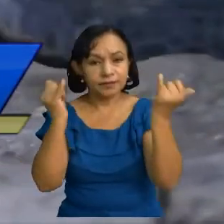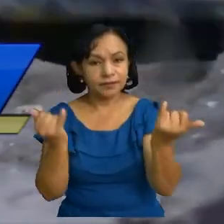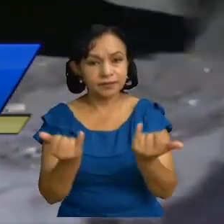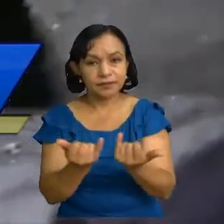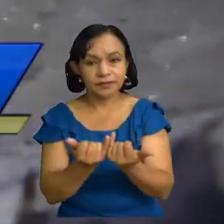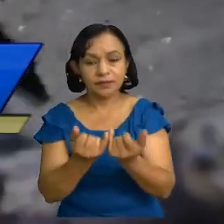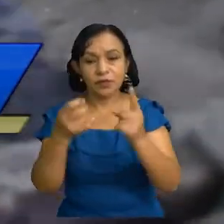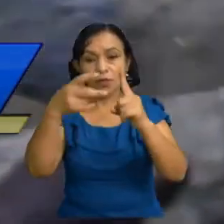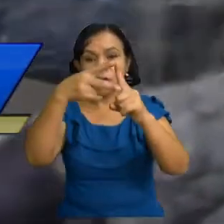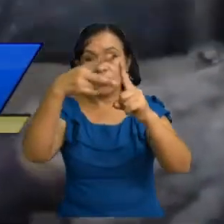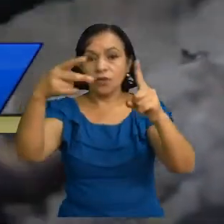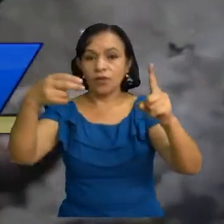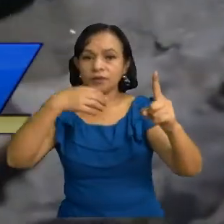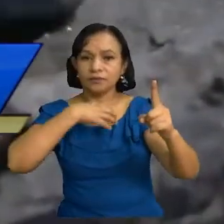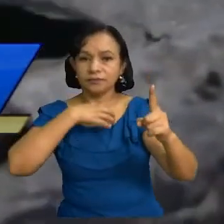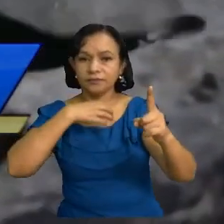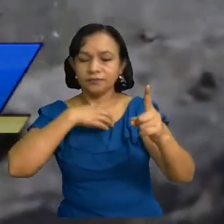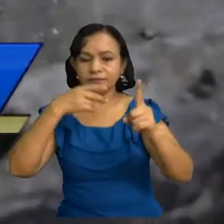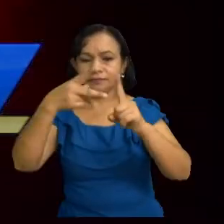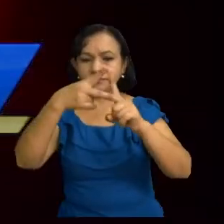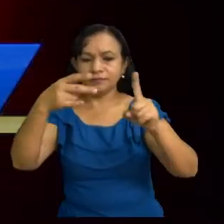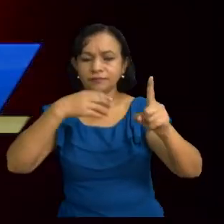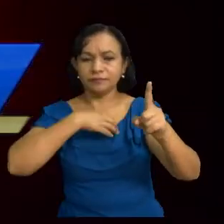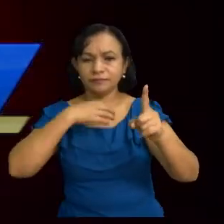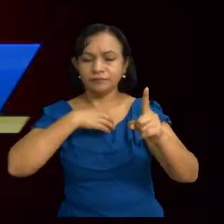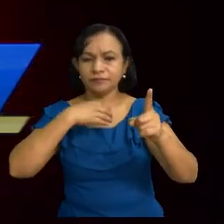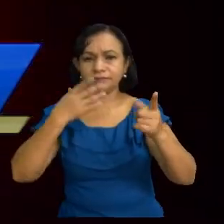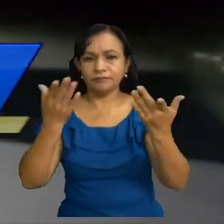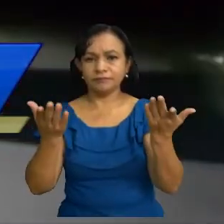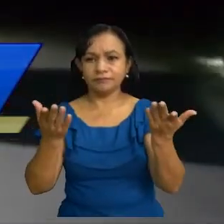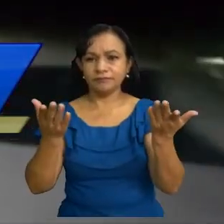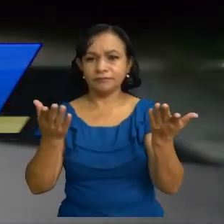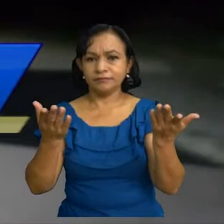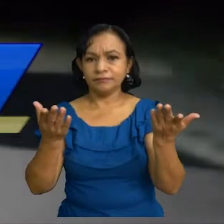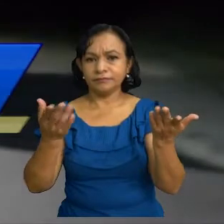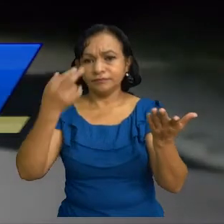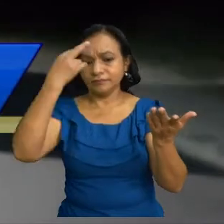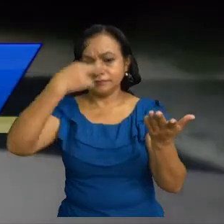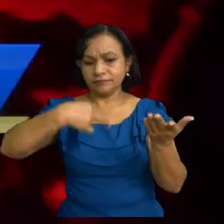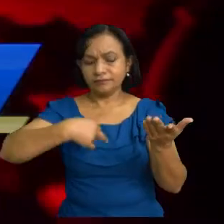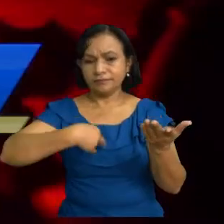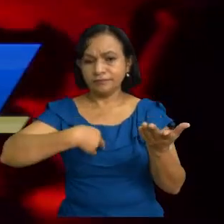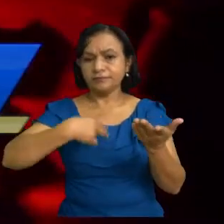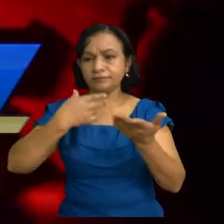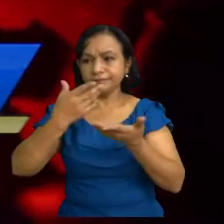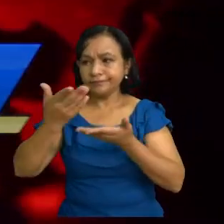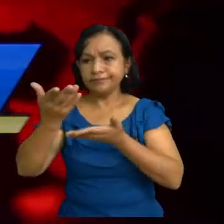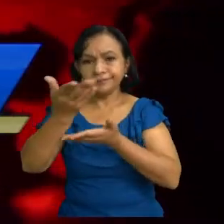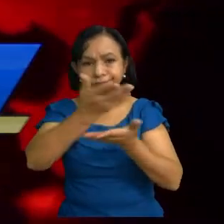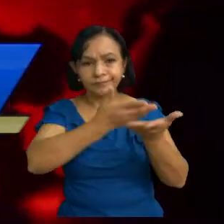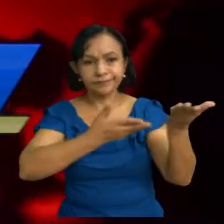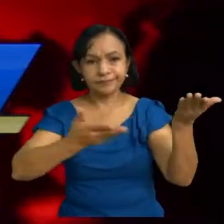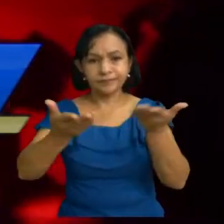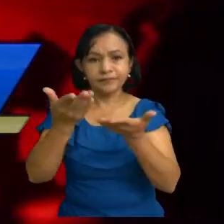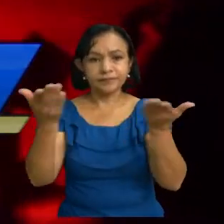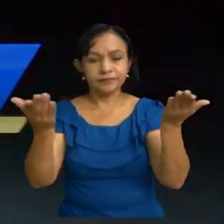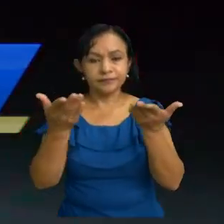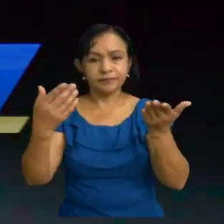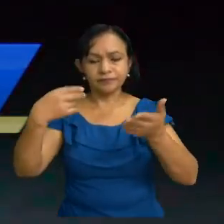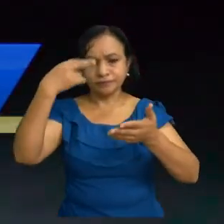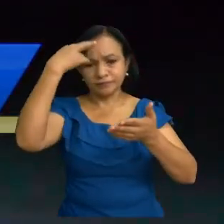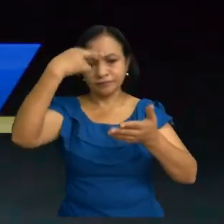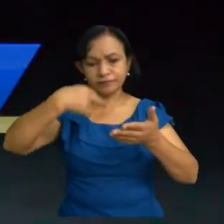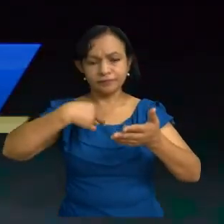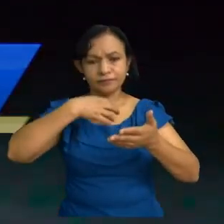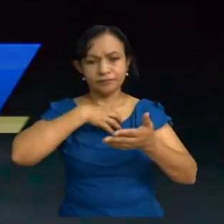dueños de hoteles que están en las costas ok ya porque esto es un tema de responsabilidad compartida y donde los mismos dueños de hoteles